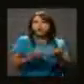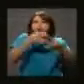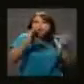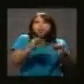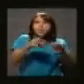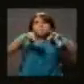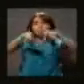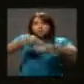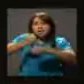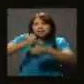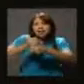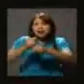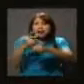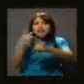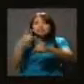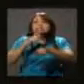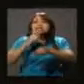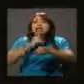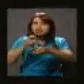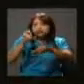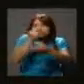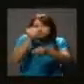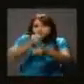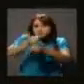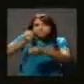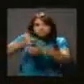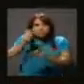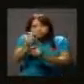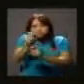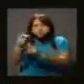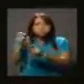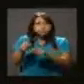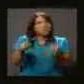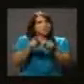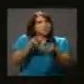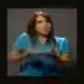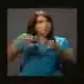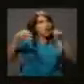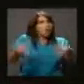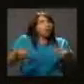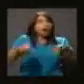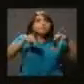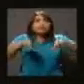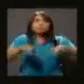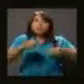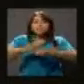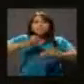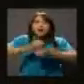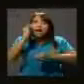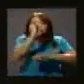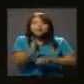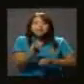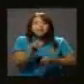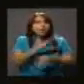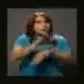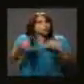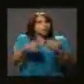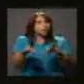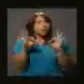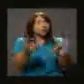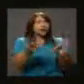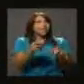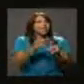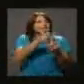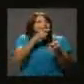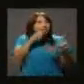el que trabaja la forma artesanal que volvamos a revalorizar a los ciudadanos y ciudadanos de este país desde Corredores hasta Sudreca y